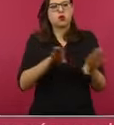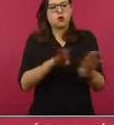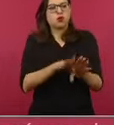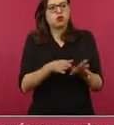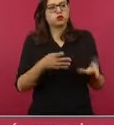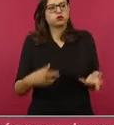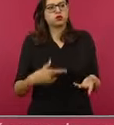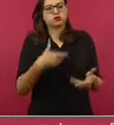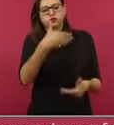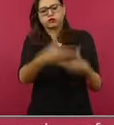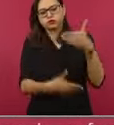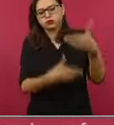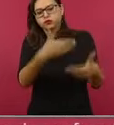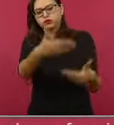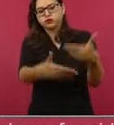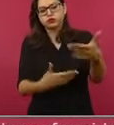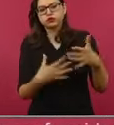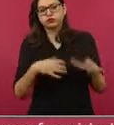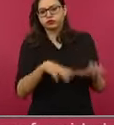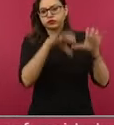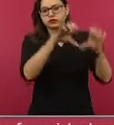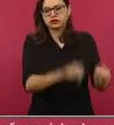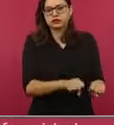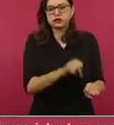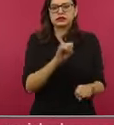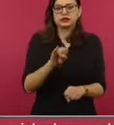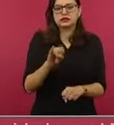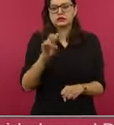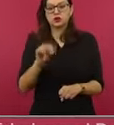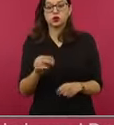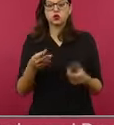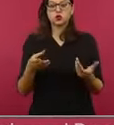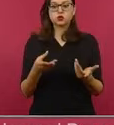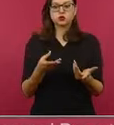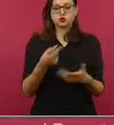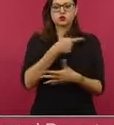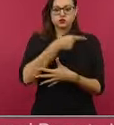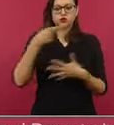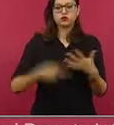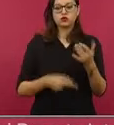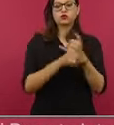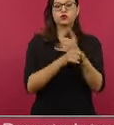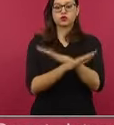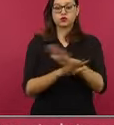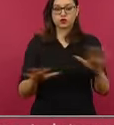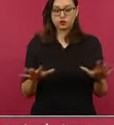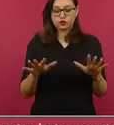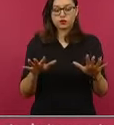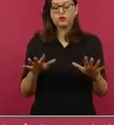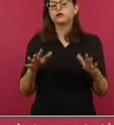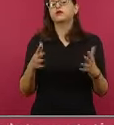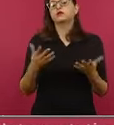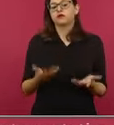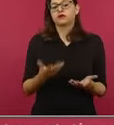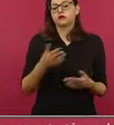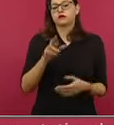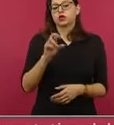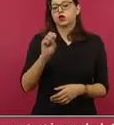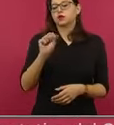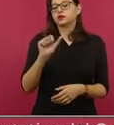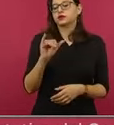Rodríguez, secretaria de Seguridad y Protección Ciudadana. Y posteriormente vamos a informar, porque también